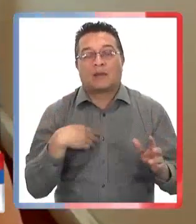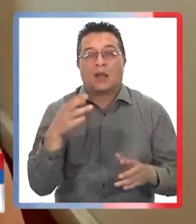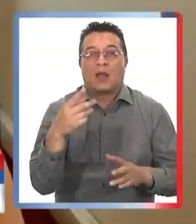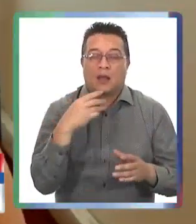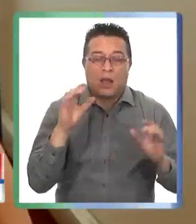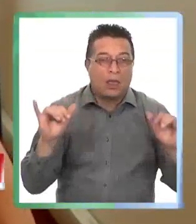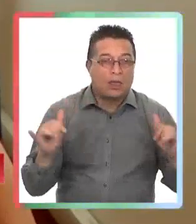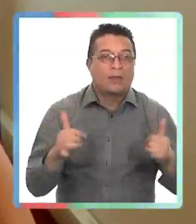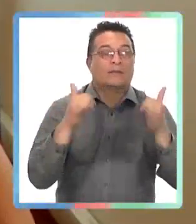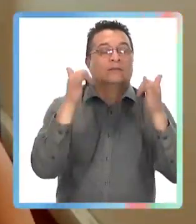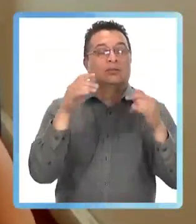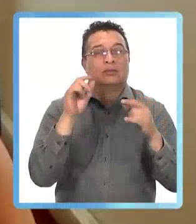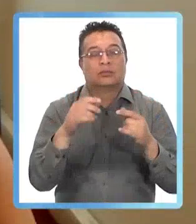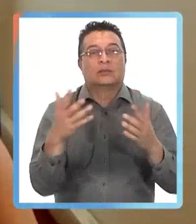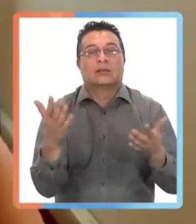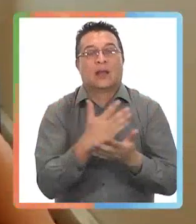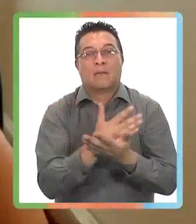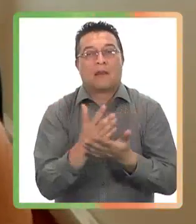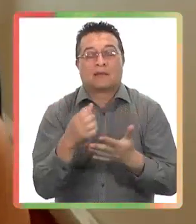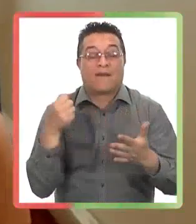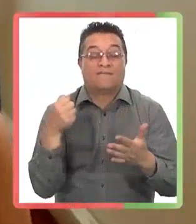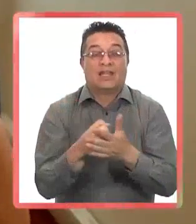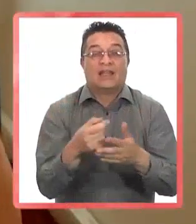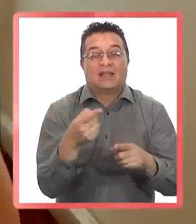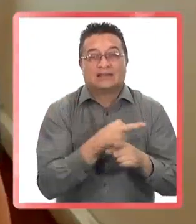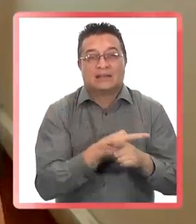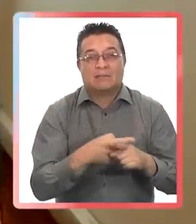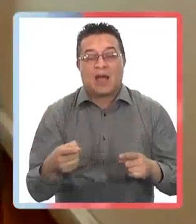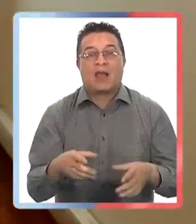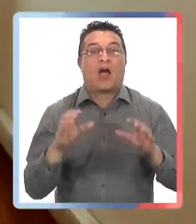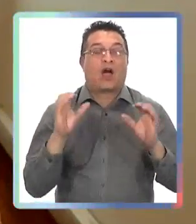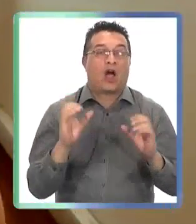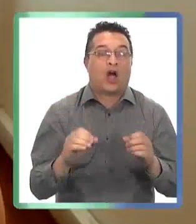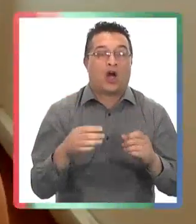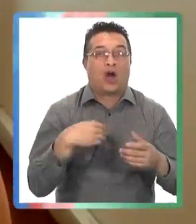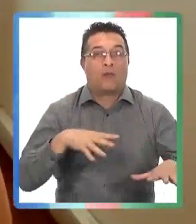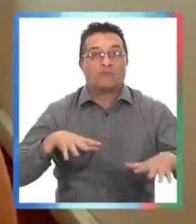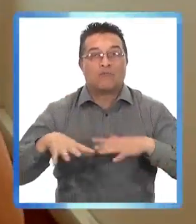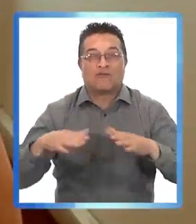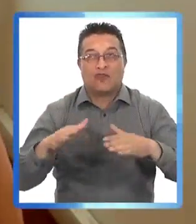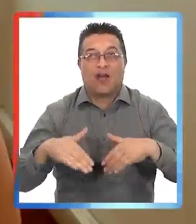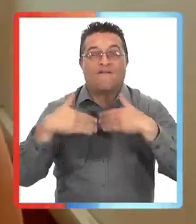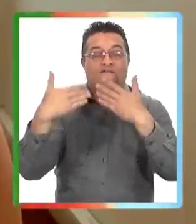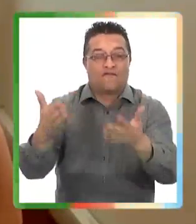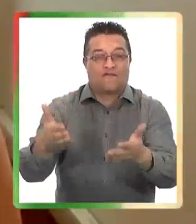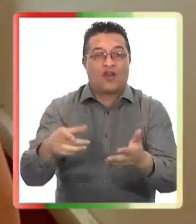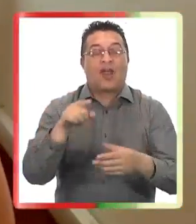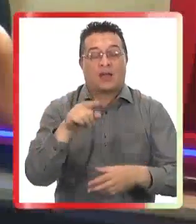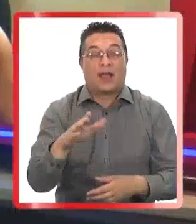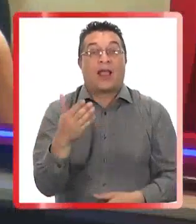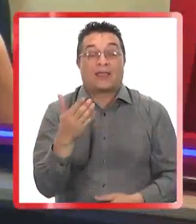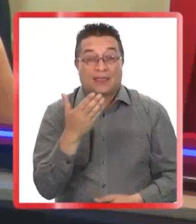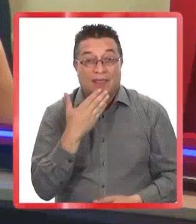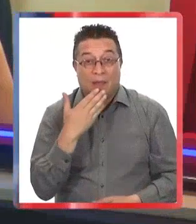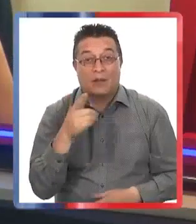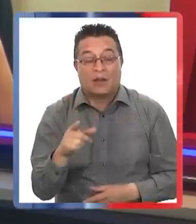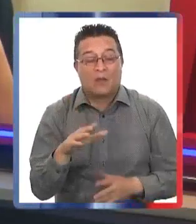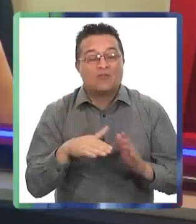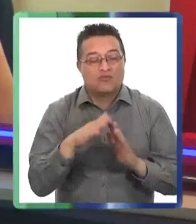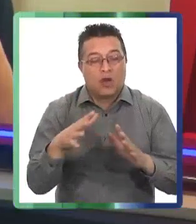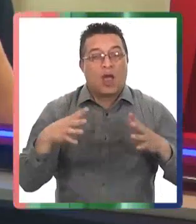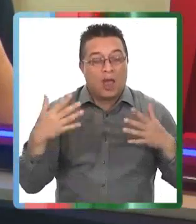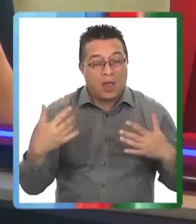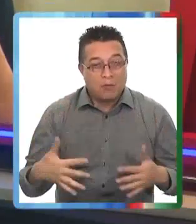solo recreacionales, como lo que está ocurriendo este fin de semana, o en el fondo de moverse fuera de sus lugares de origen, sino